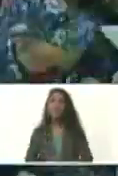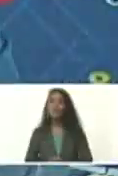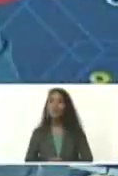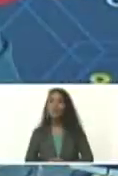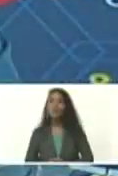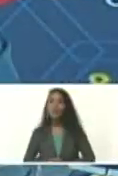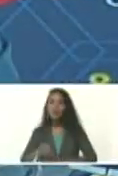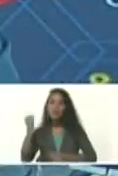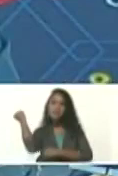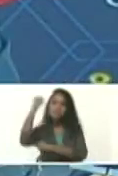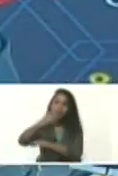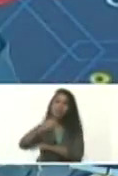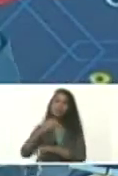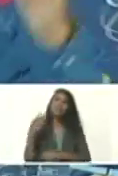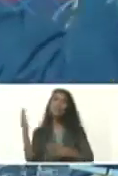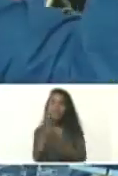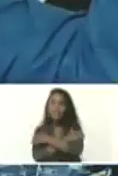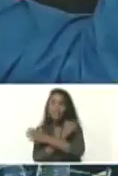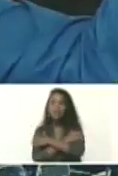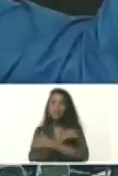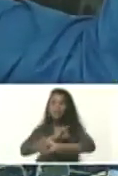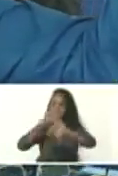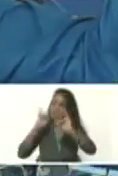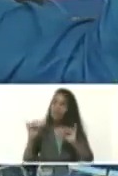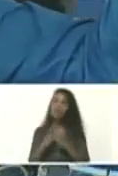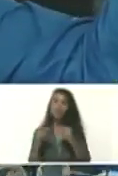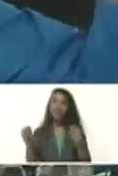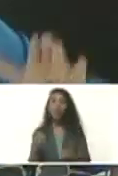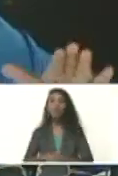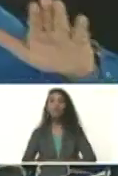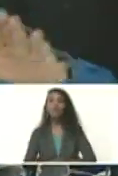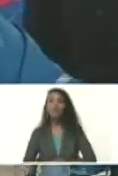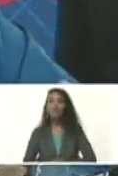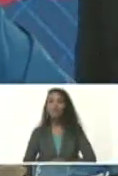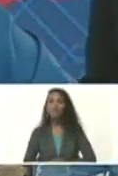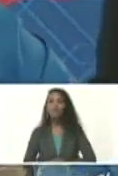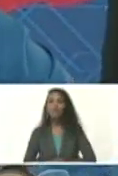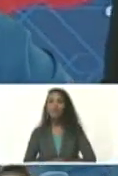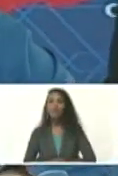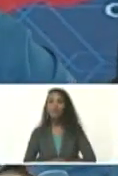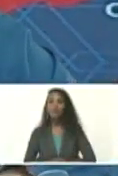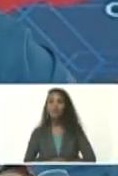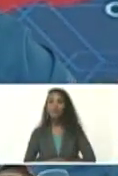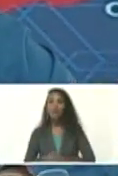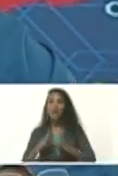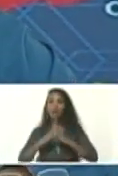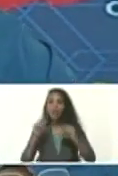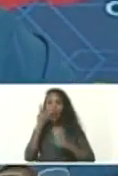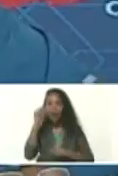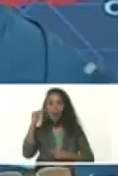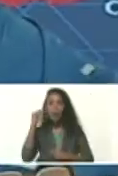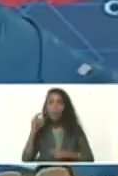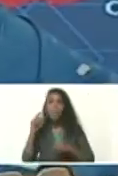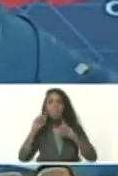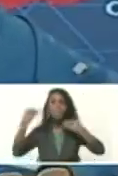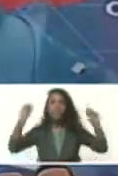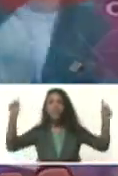¡Venceremos! Felicidades a todos. Felicidades a todas.